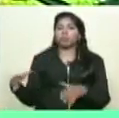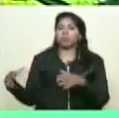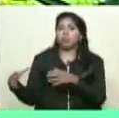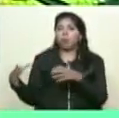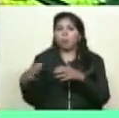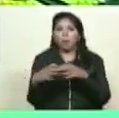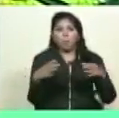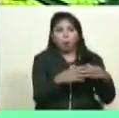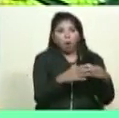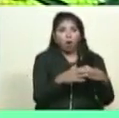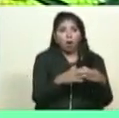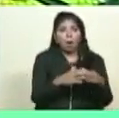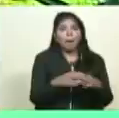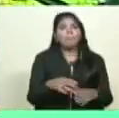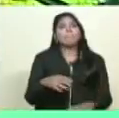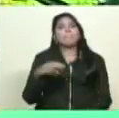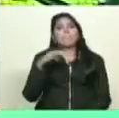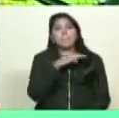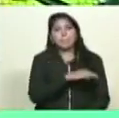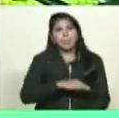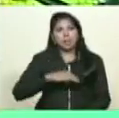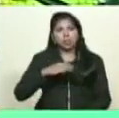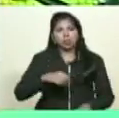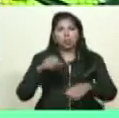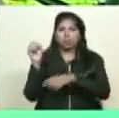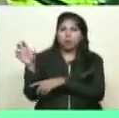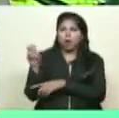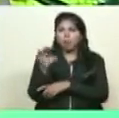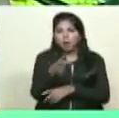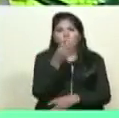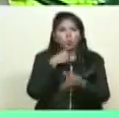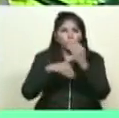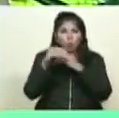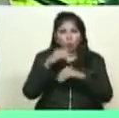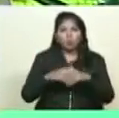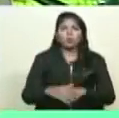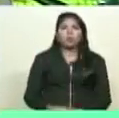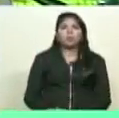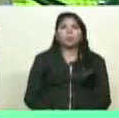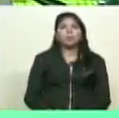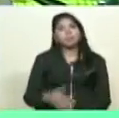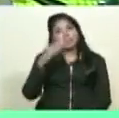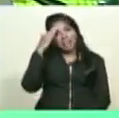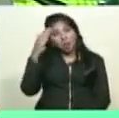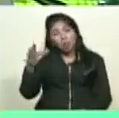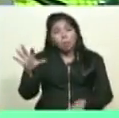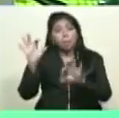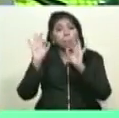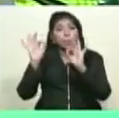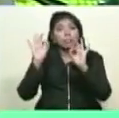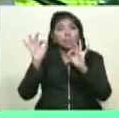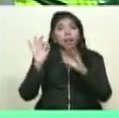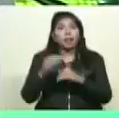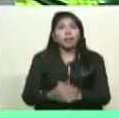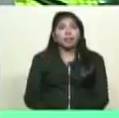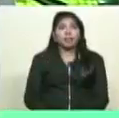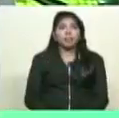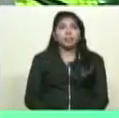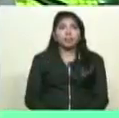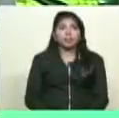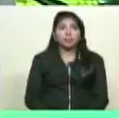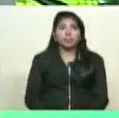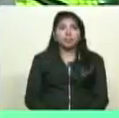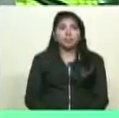misión abastecimiento soberano. Quiero darles un saludo muy especial a través de